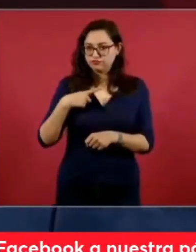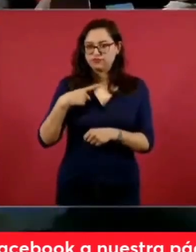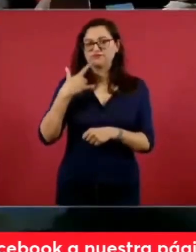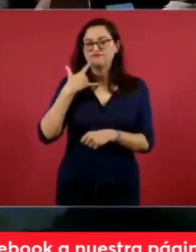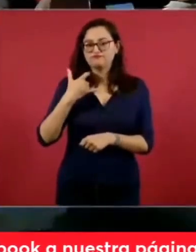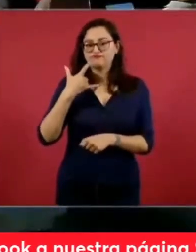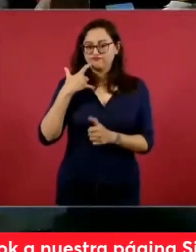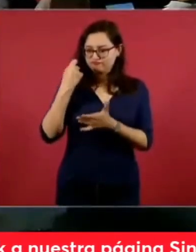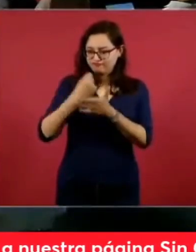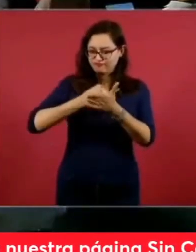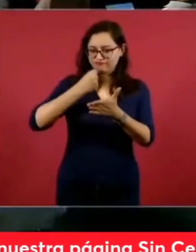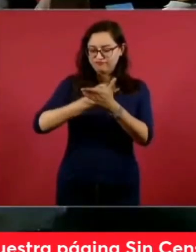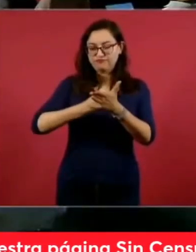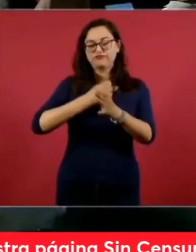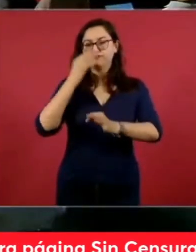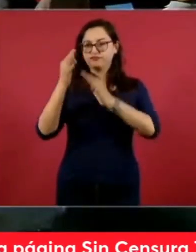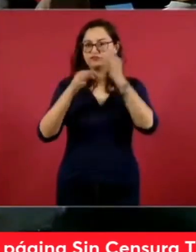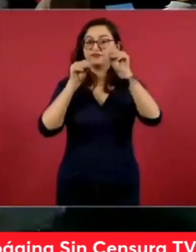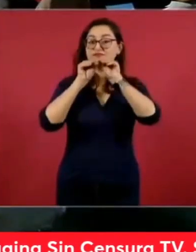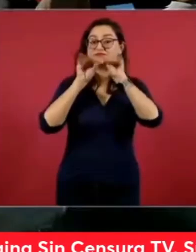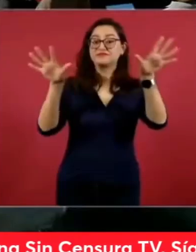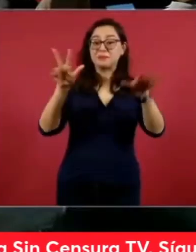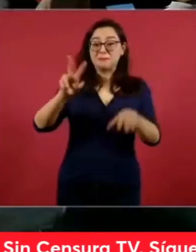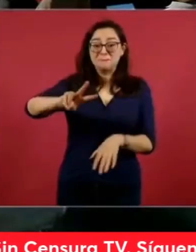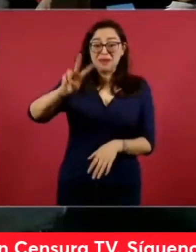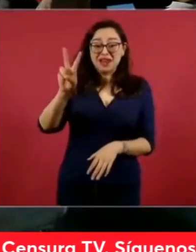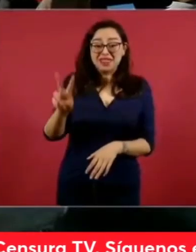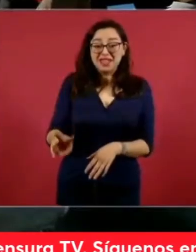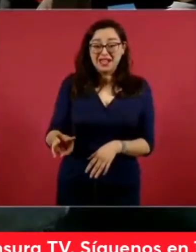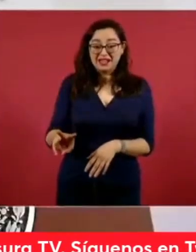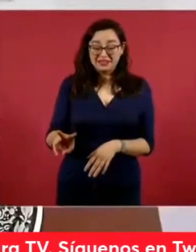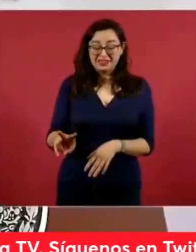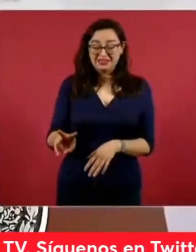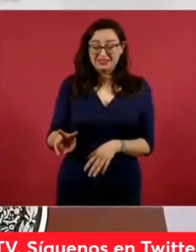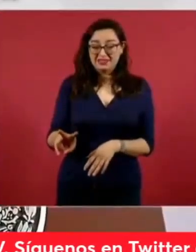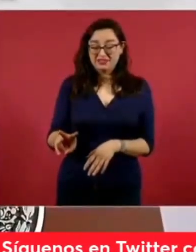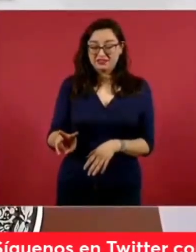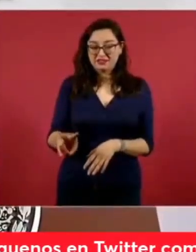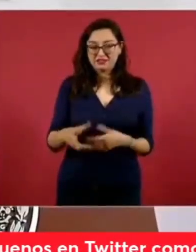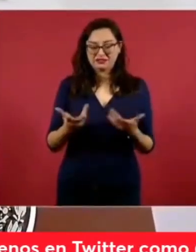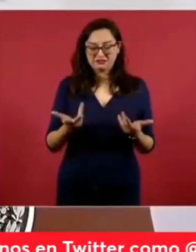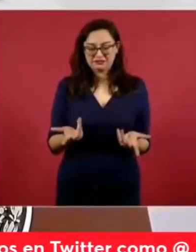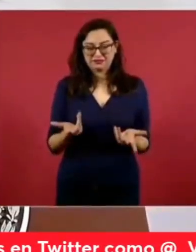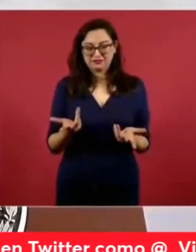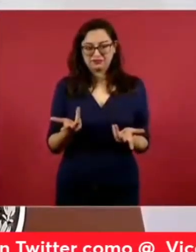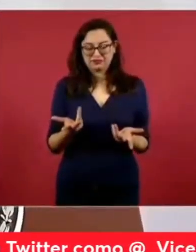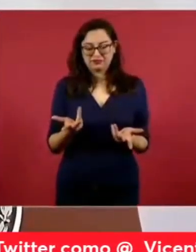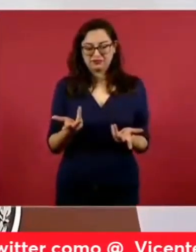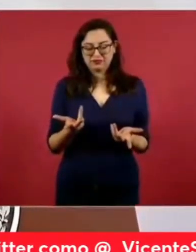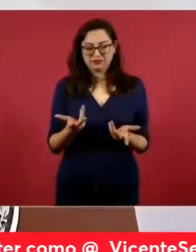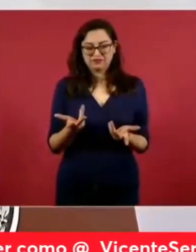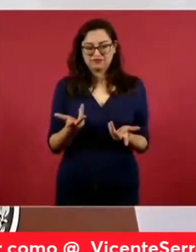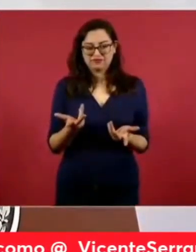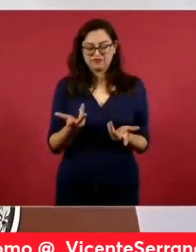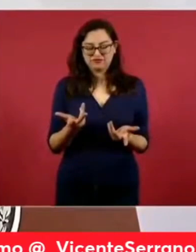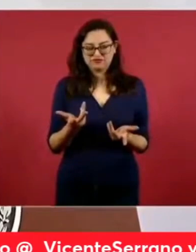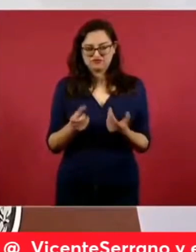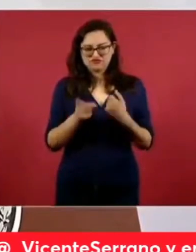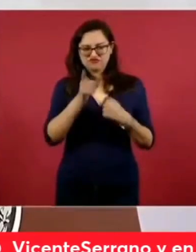Nadie ha podido hacer nada para, digamos, bajarle 2 rayitas a los medios en Estados Unidos. Aquí en